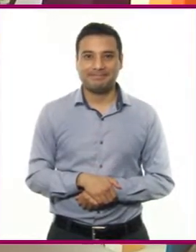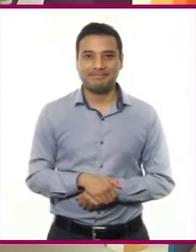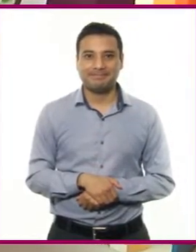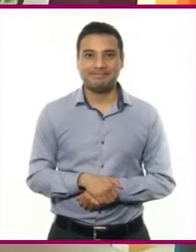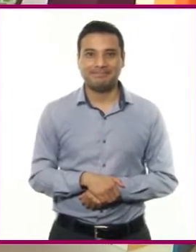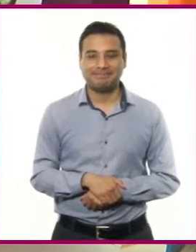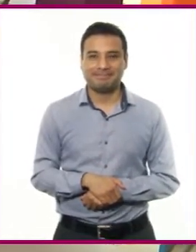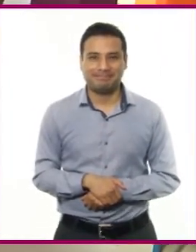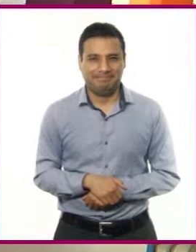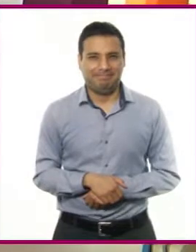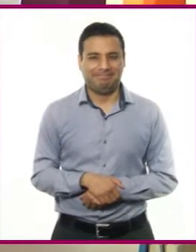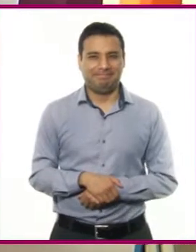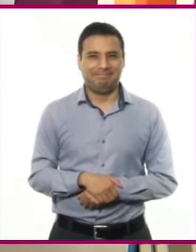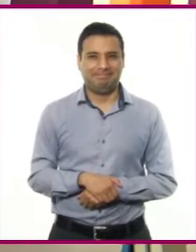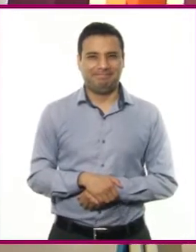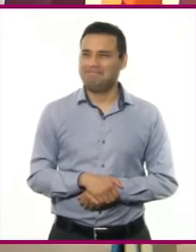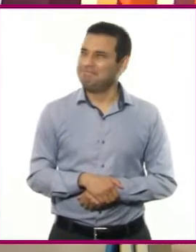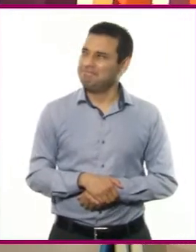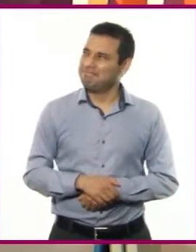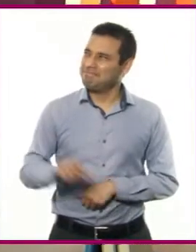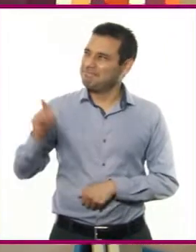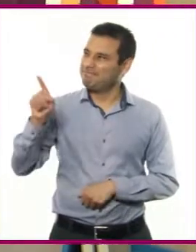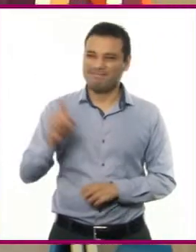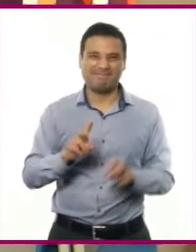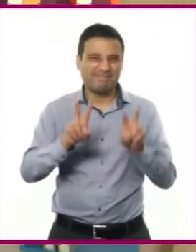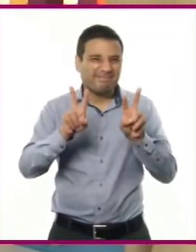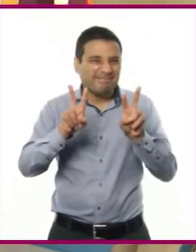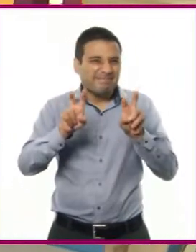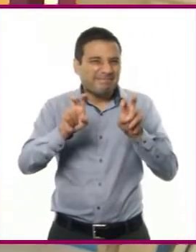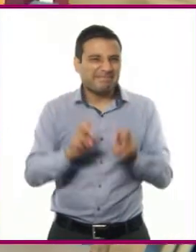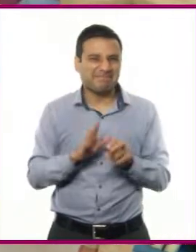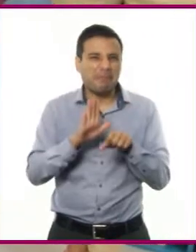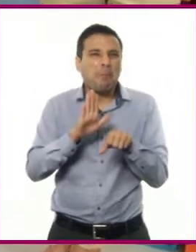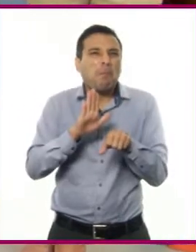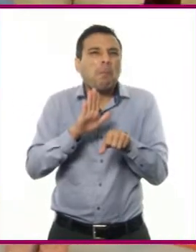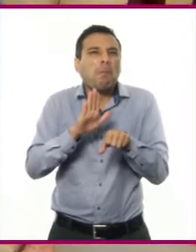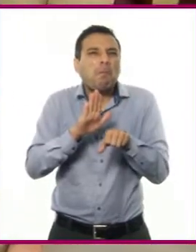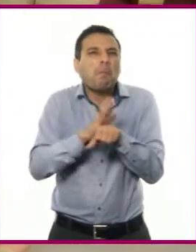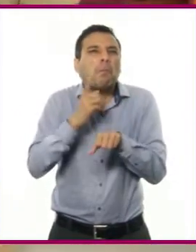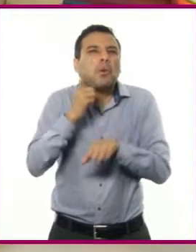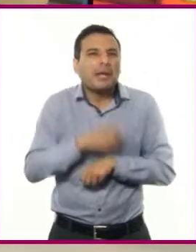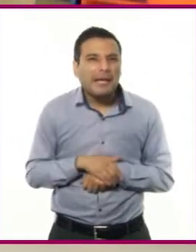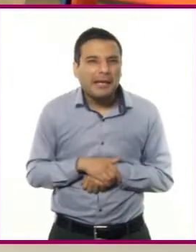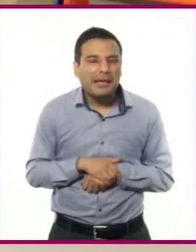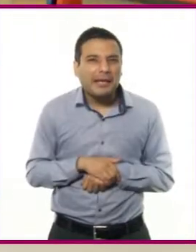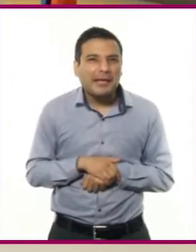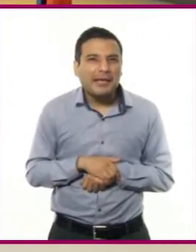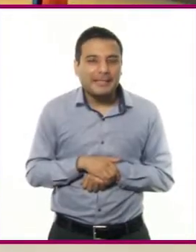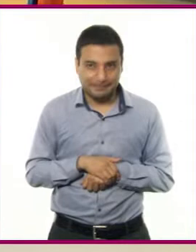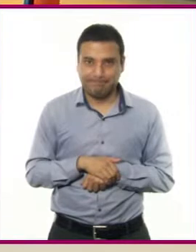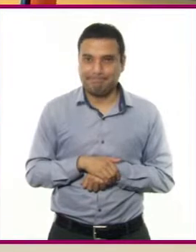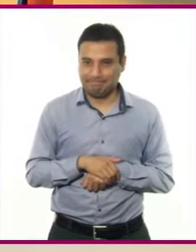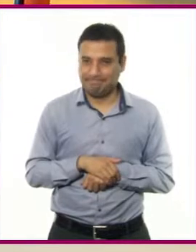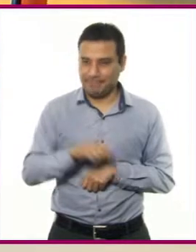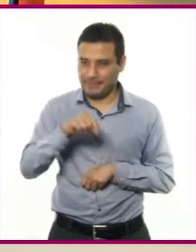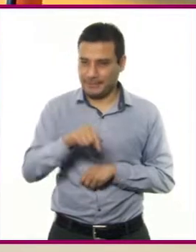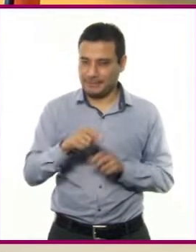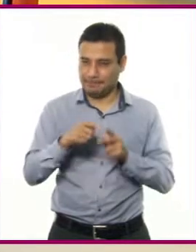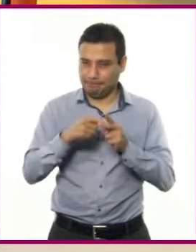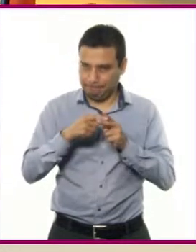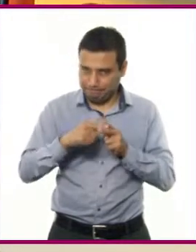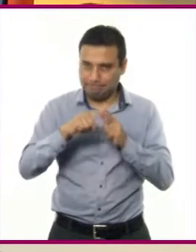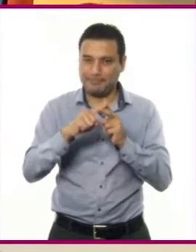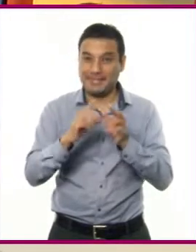Elegimos utilizar un refrán en el título de la sesión para abordar la temática, ya que, como lo han visto